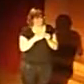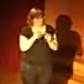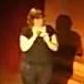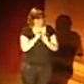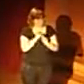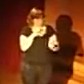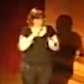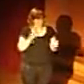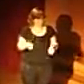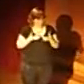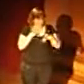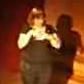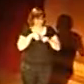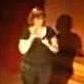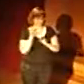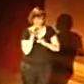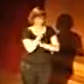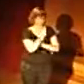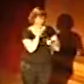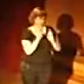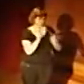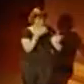paisaje en nuestro país Muchas